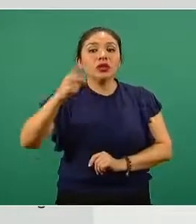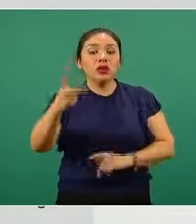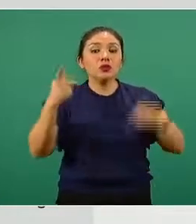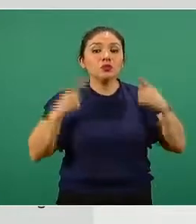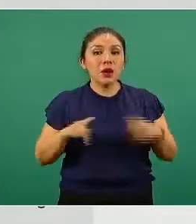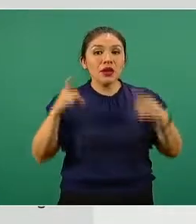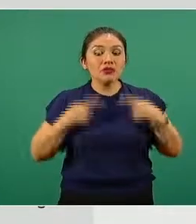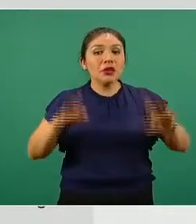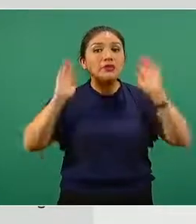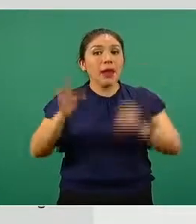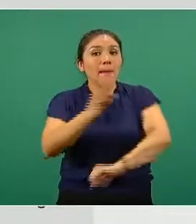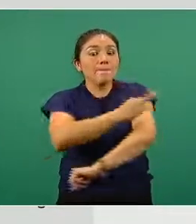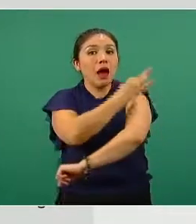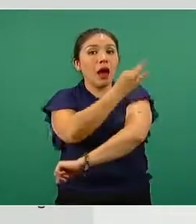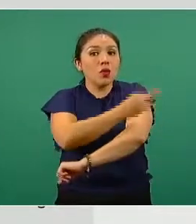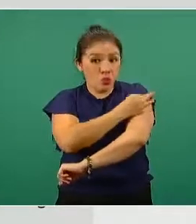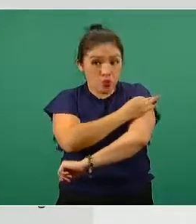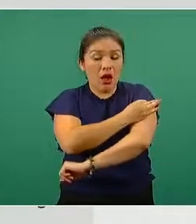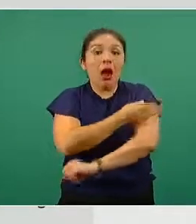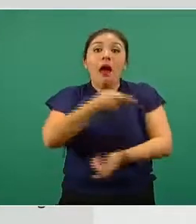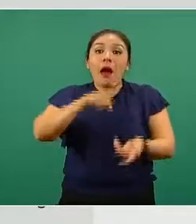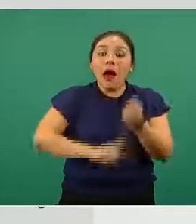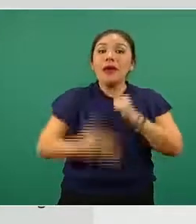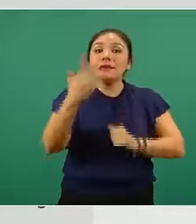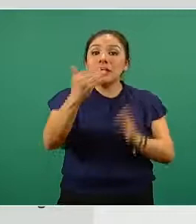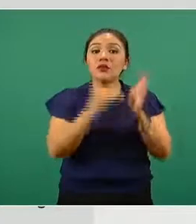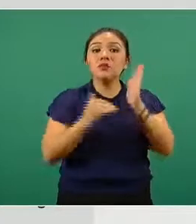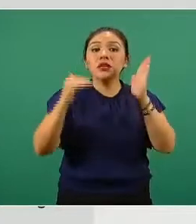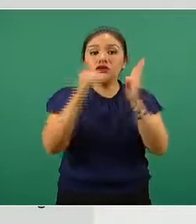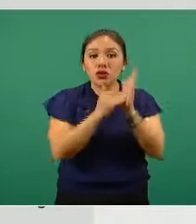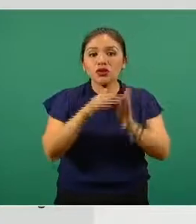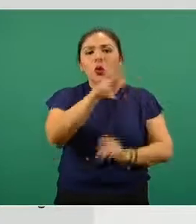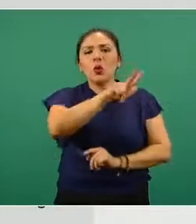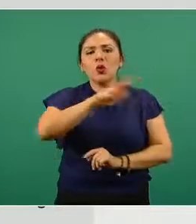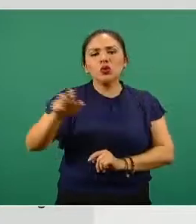10.674.182 personas que han recibido vacuna, de las cuales